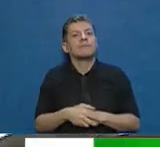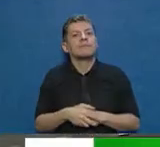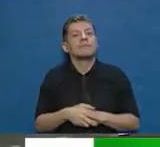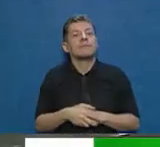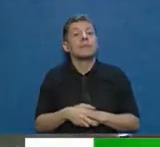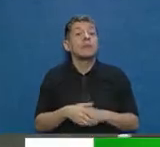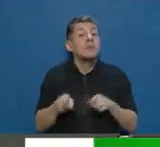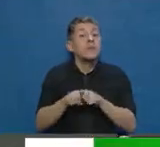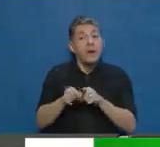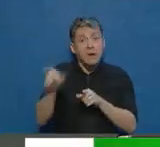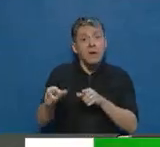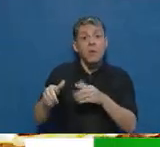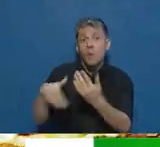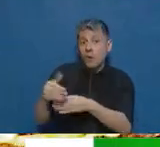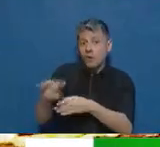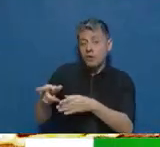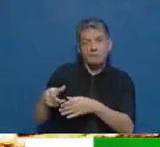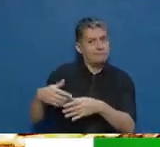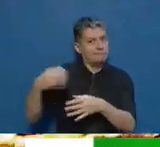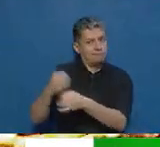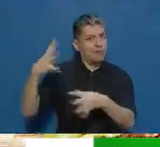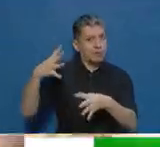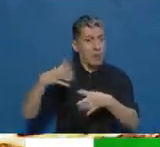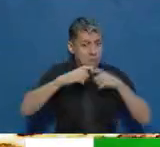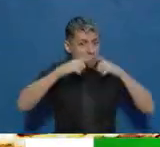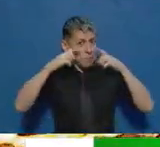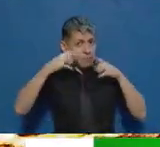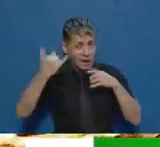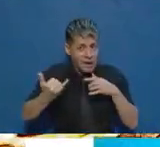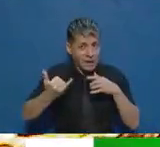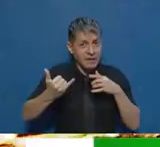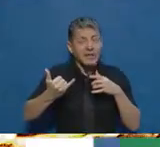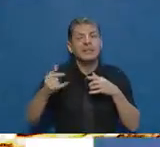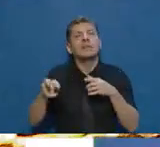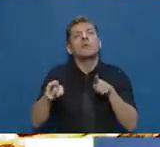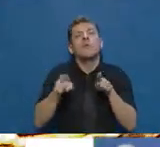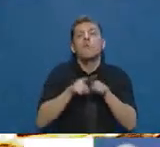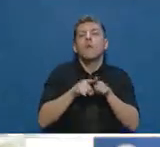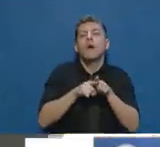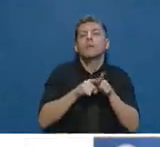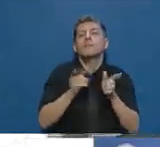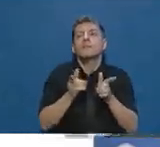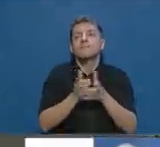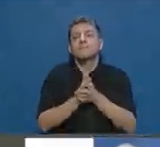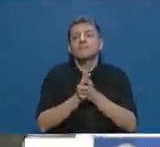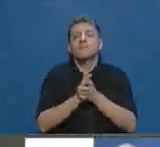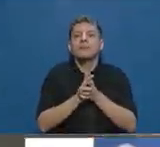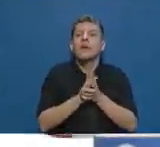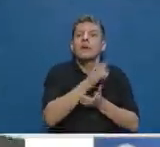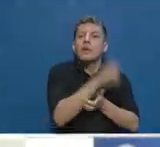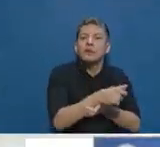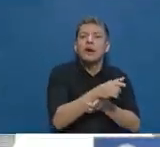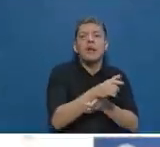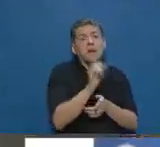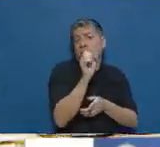lo que un jugador de alto rendimiento utiliza con esa máscara. Podemos asemejar que para una persona que hace una actividad